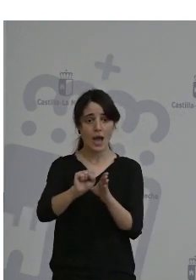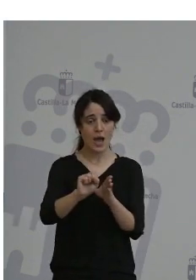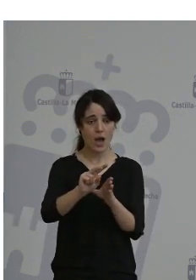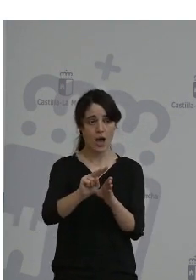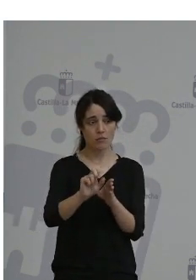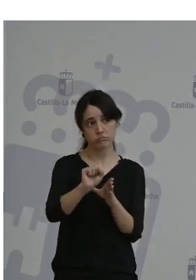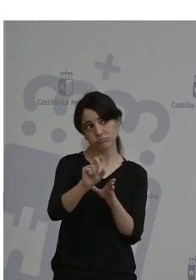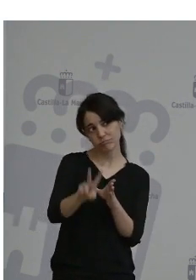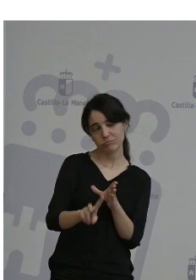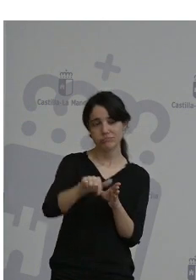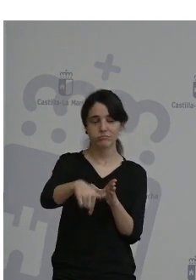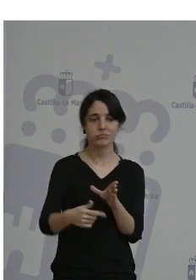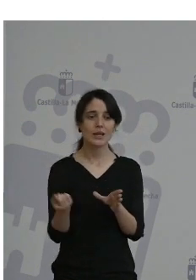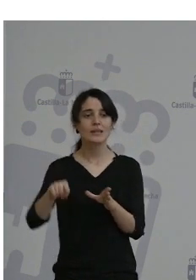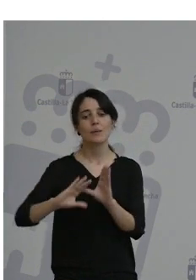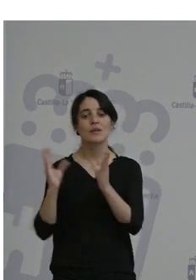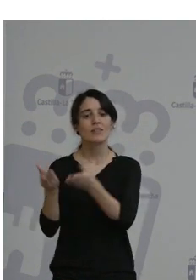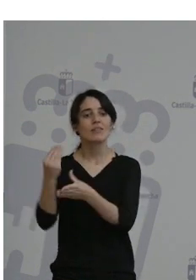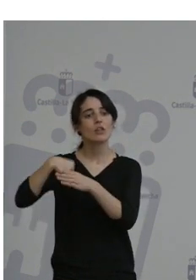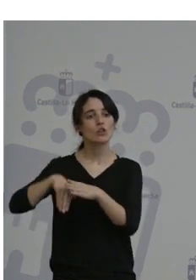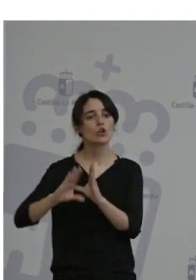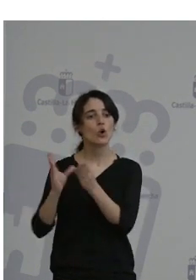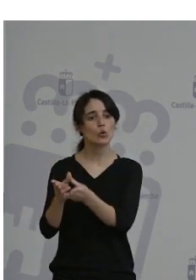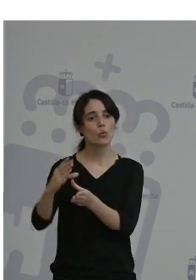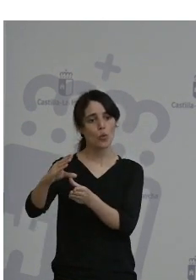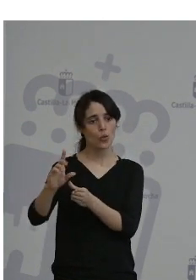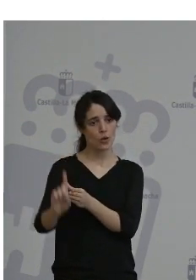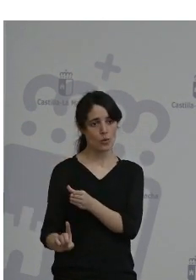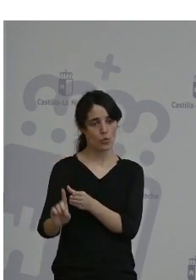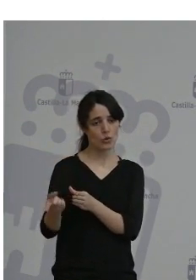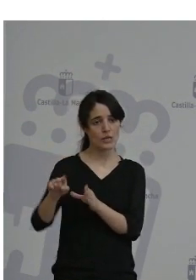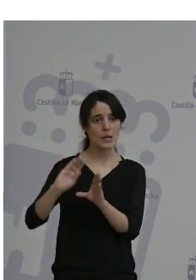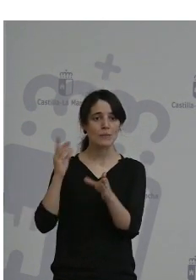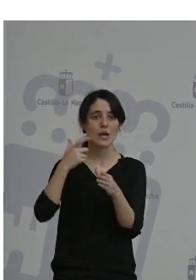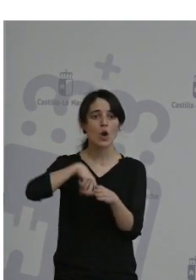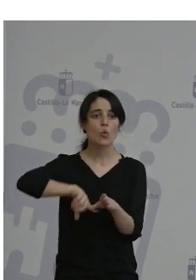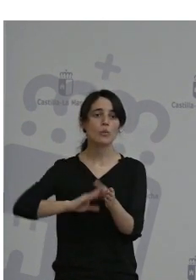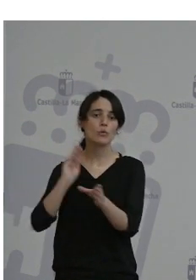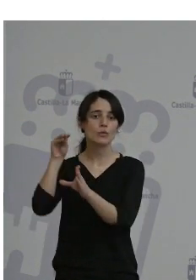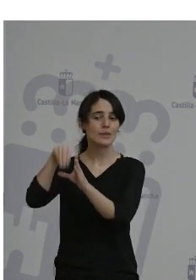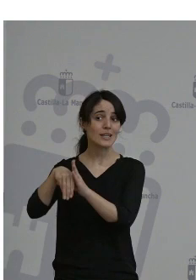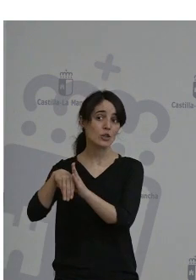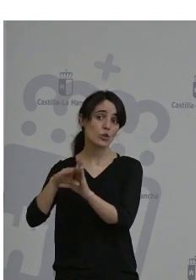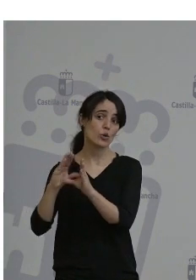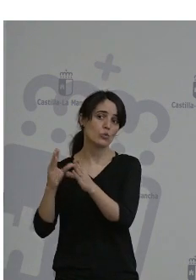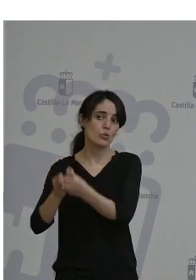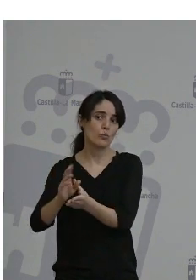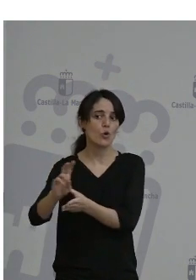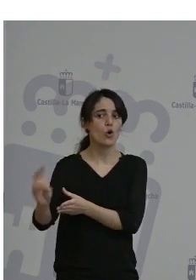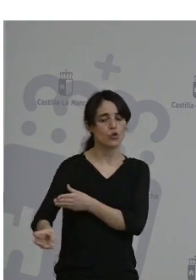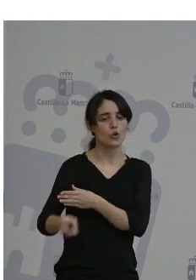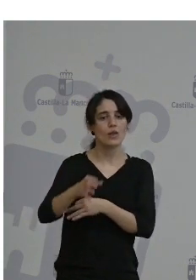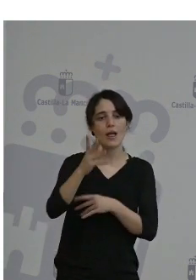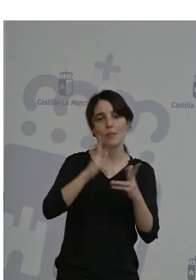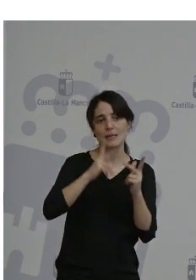de la Administración del Estado, subgrupo A1, y al Cuerpo General Auxiliar de la Administración del Estado, si bien los resultados en